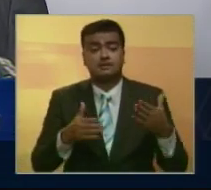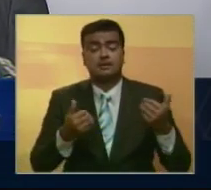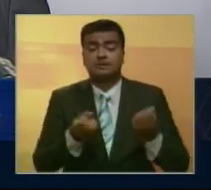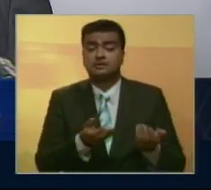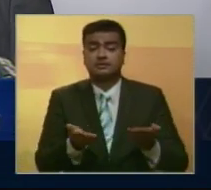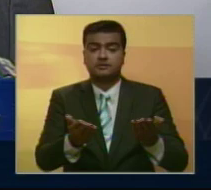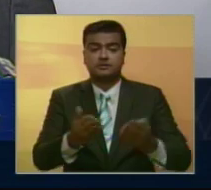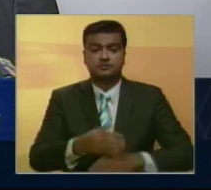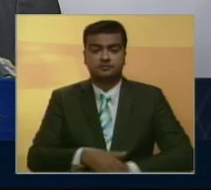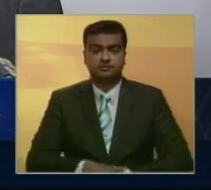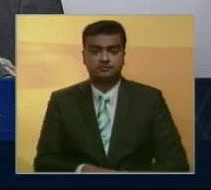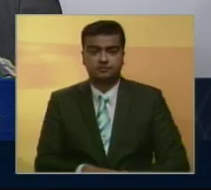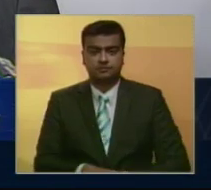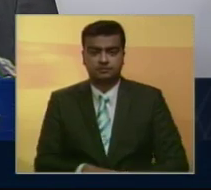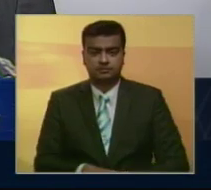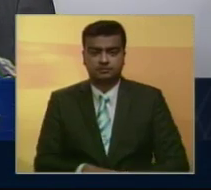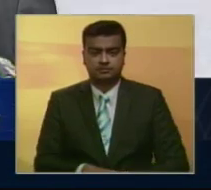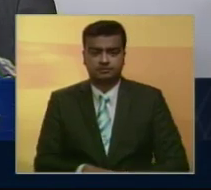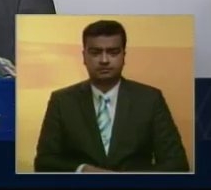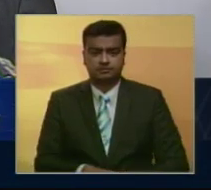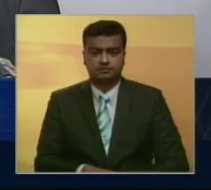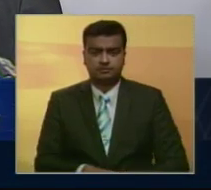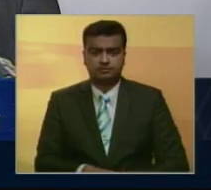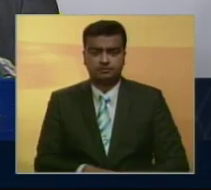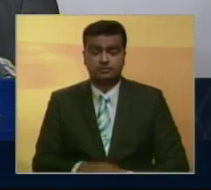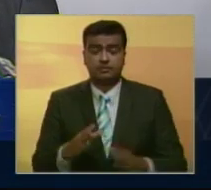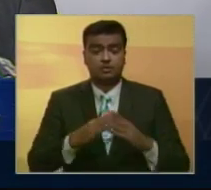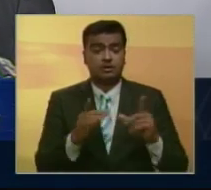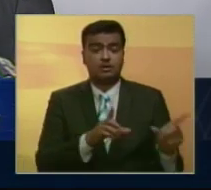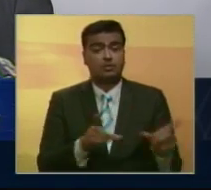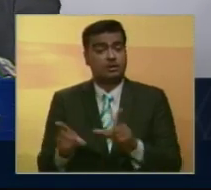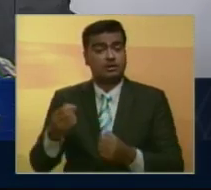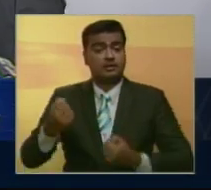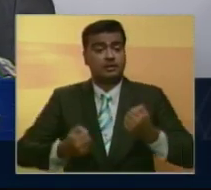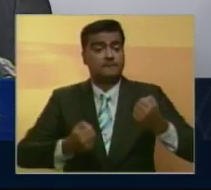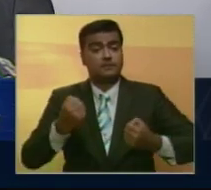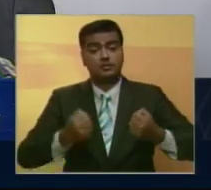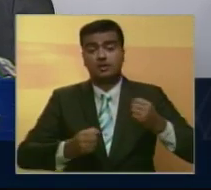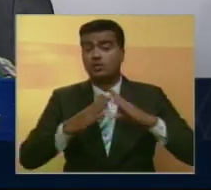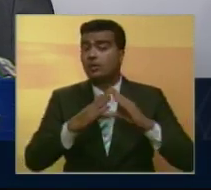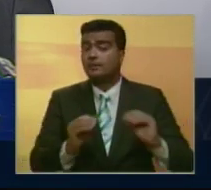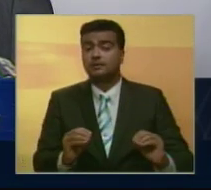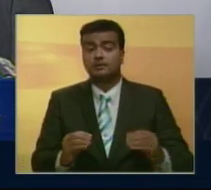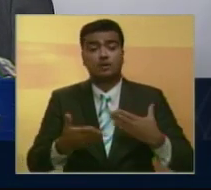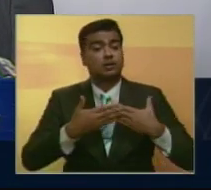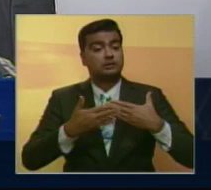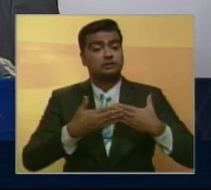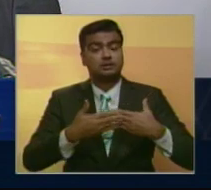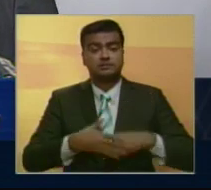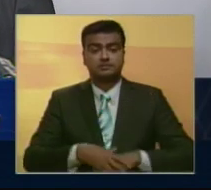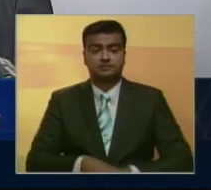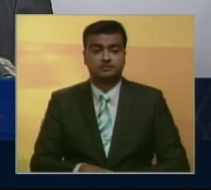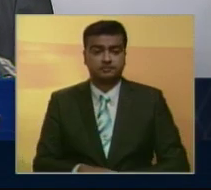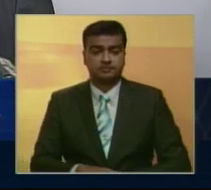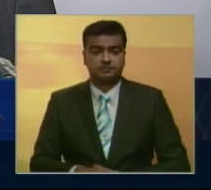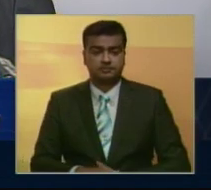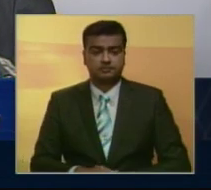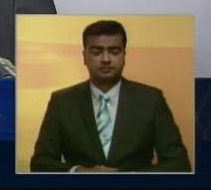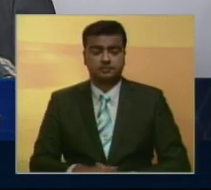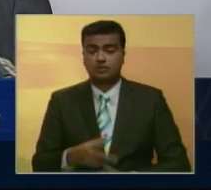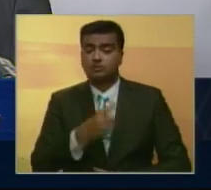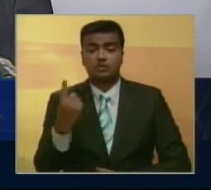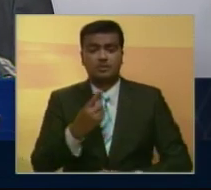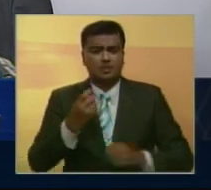prestar el servicio. Por otra parte, toda el área del Departamento de Transporte está totalmente colapsada, no solamente por el polvo